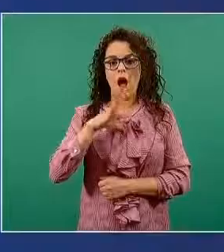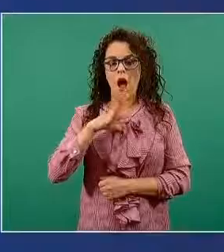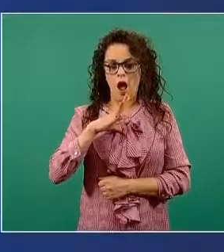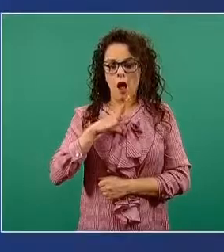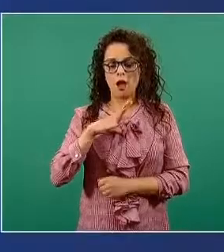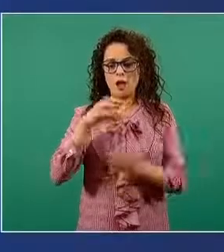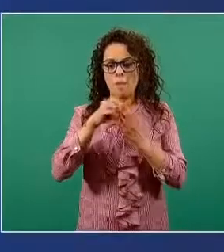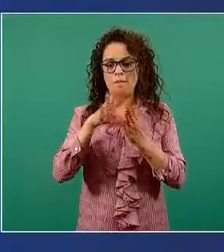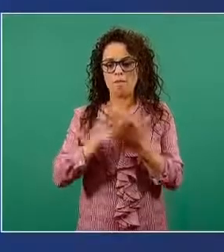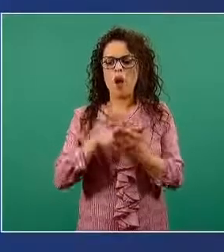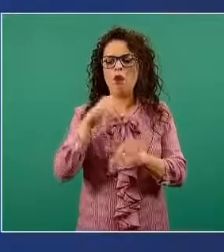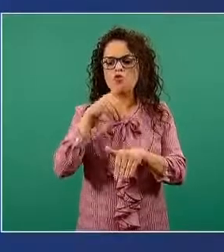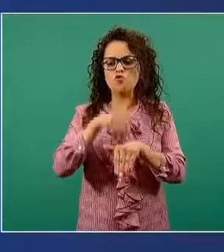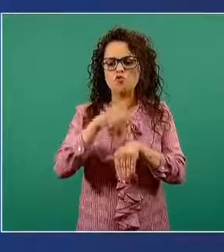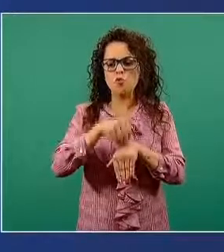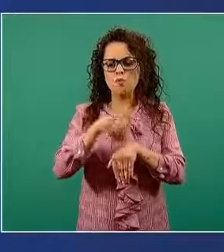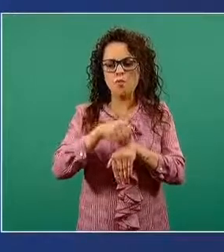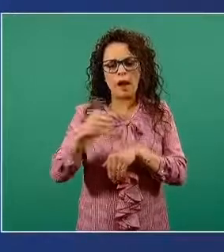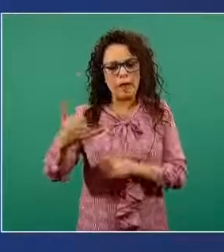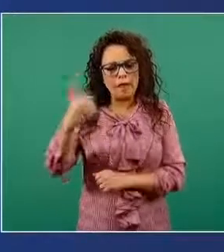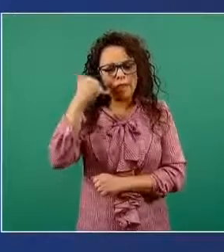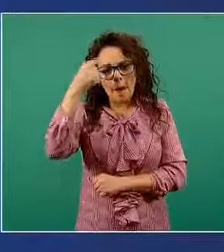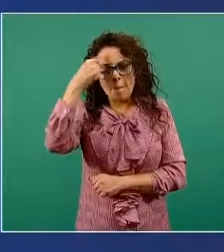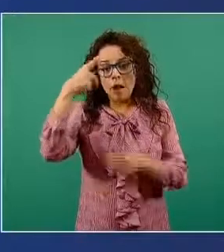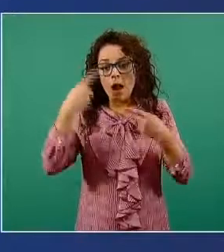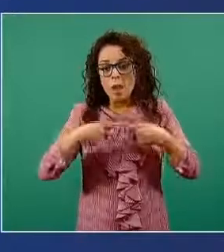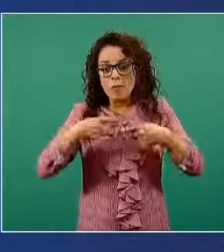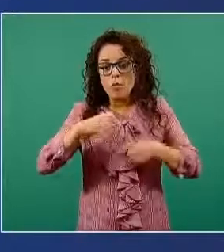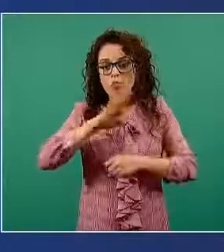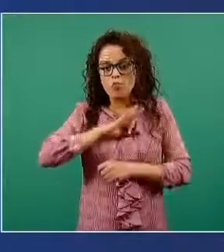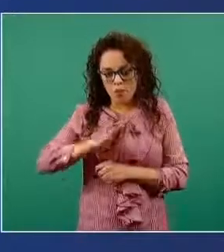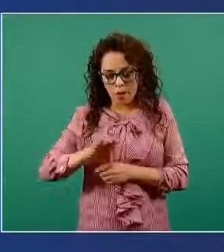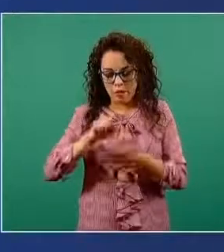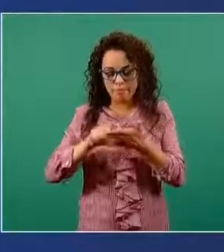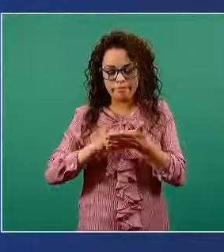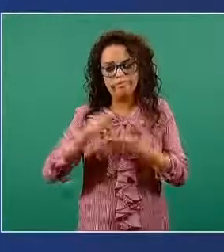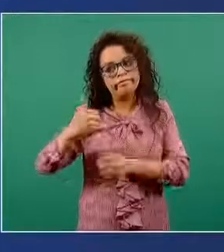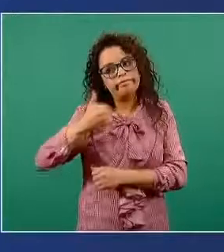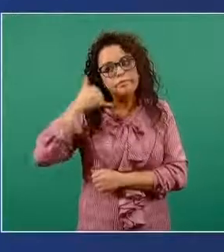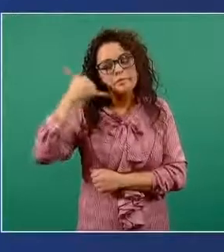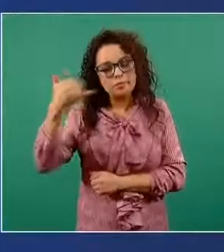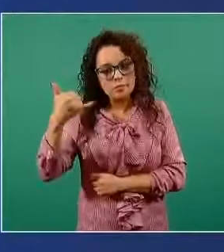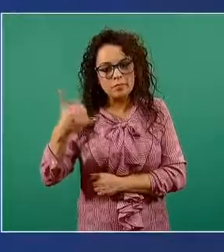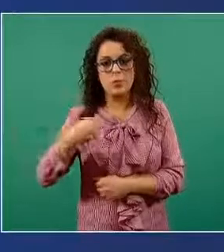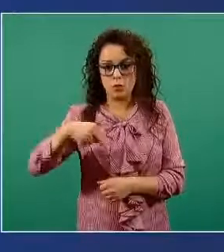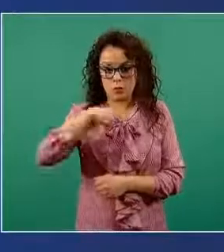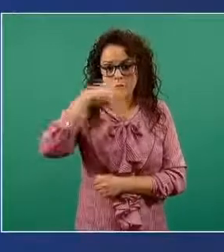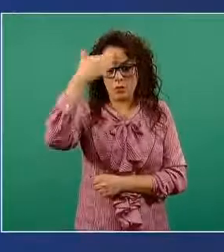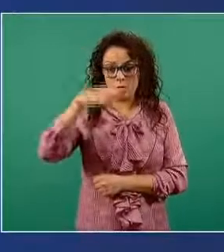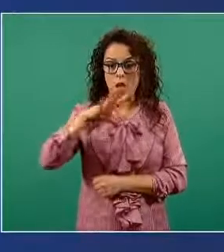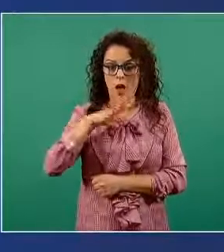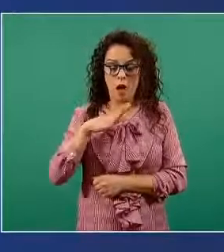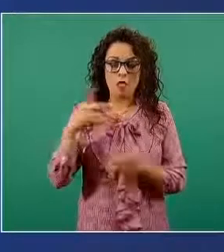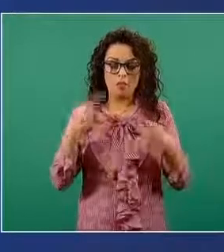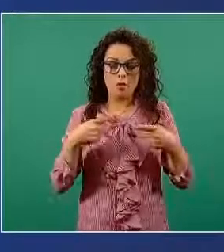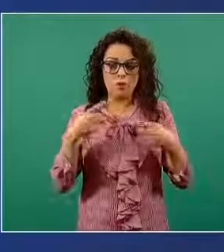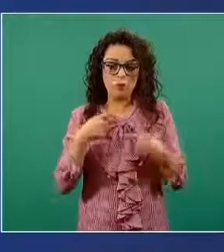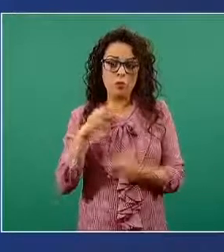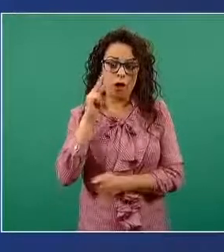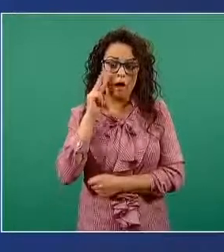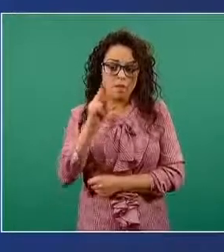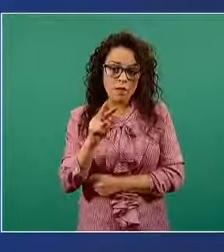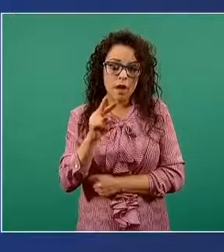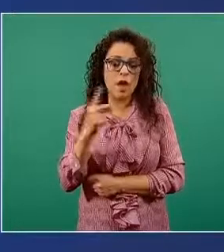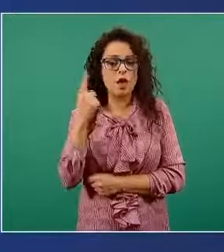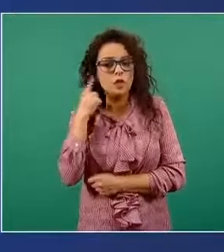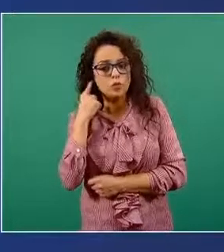de consulta ciudadana. Sabemos que hay gente que escucha esta conferencia, sabemos que hay gente que lee o